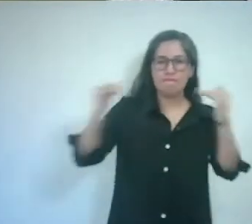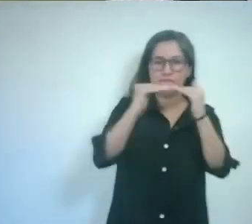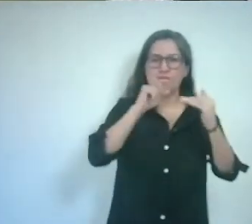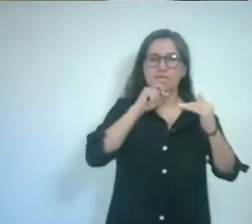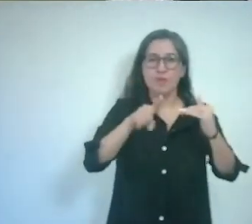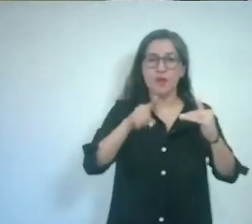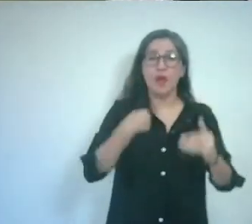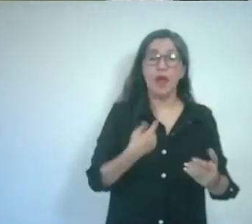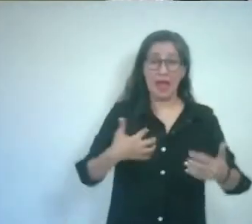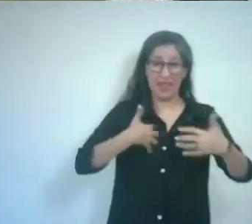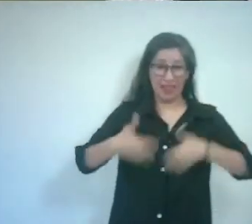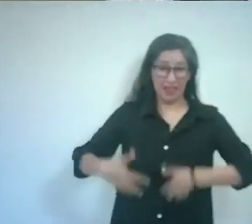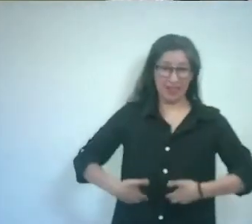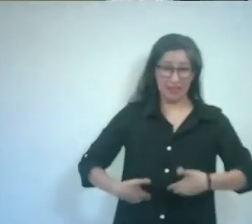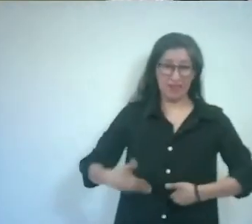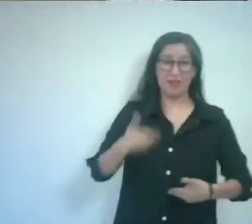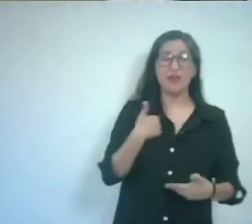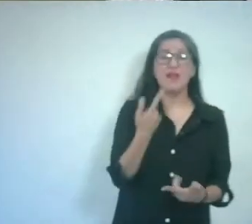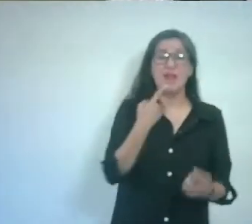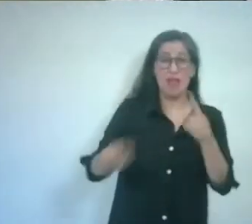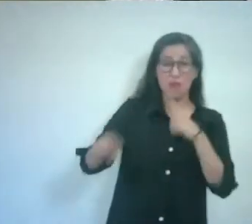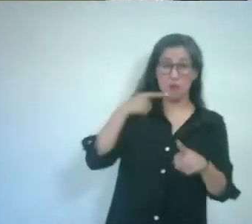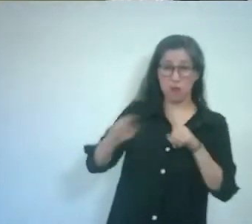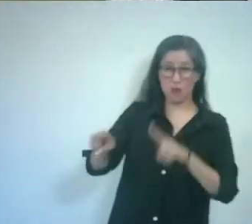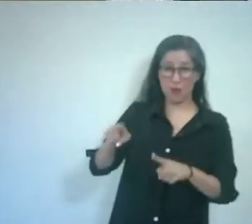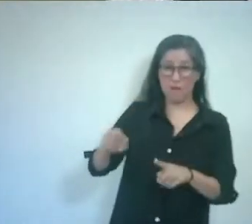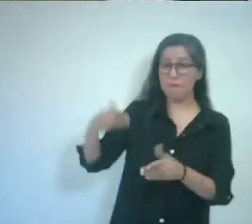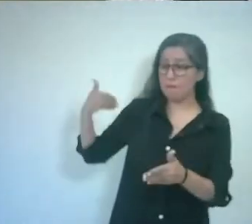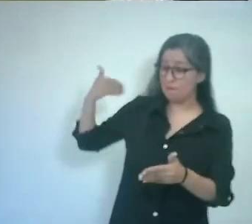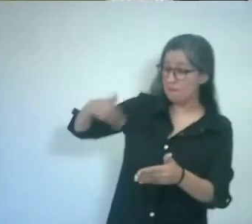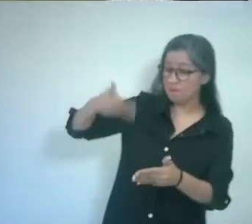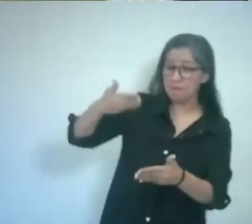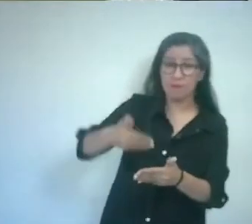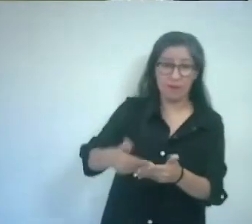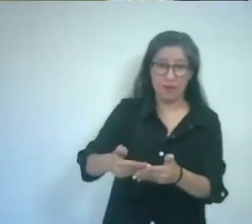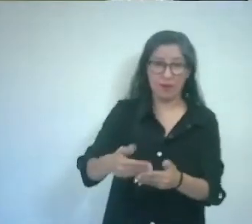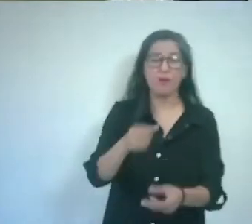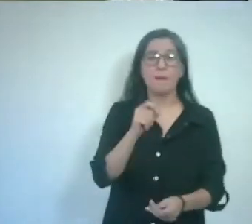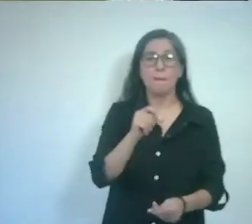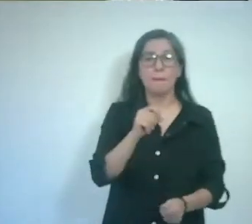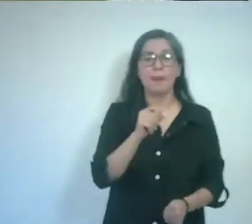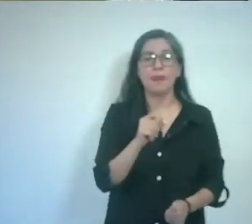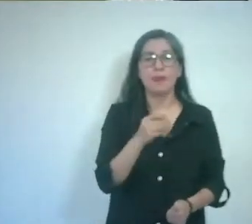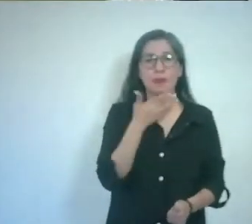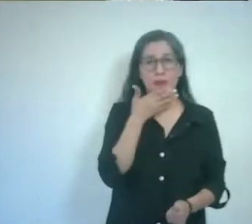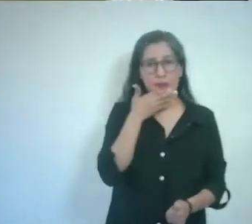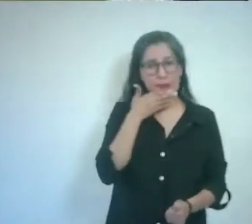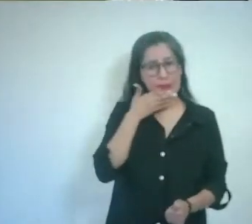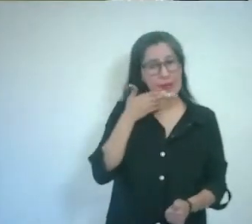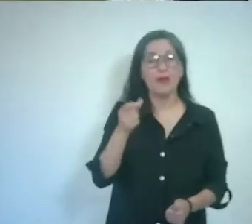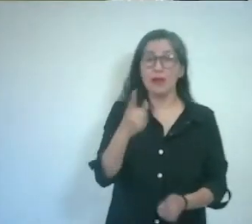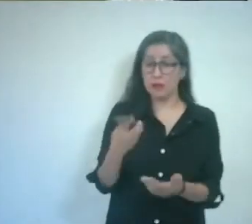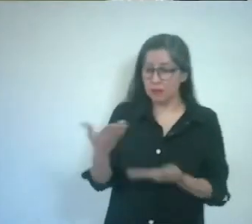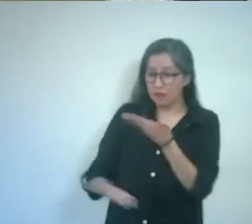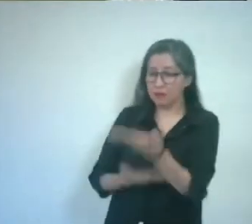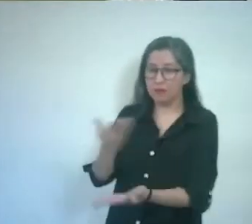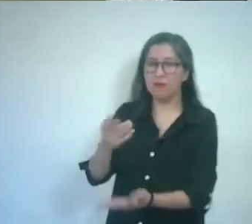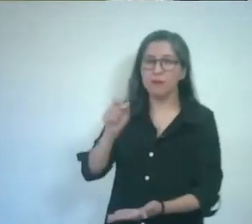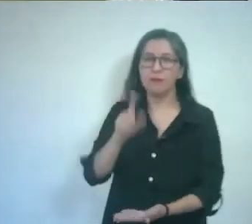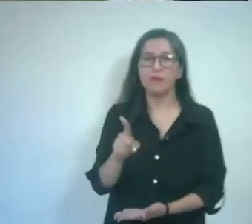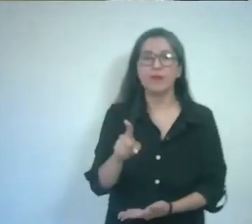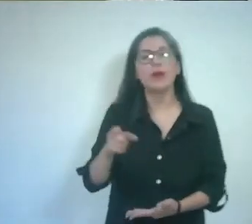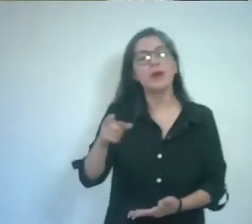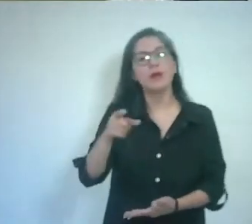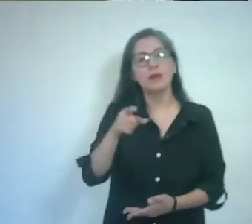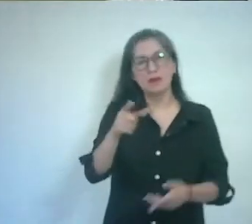quejas y denuncias realizadas en aquellos casos que durante el desarrollo de la jornada electoral llegaran a presentarse ante hechos que comprometan la equidad